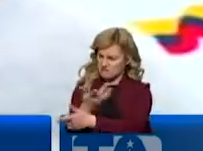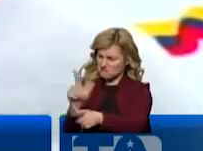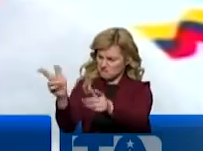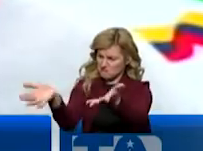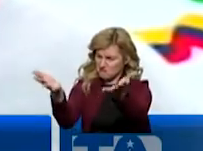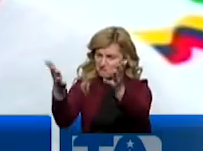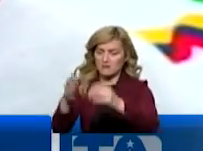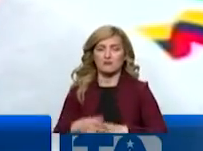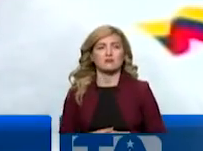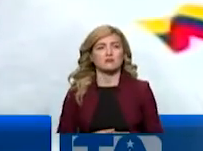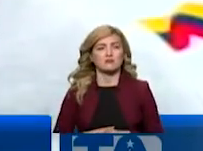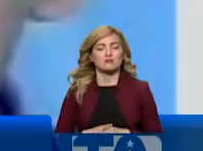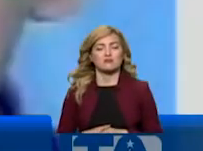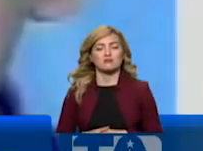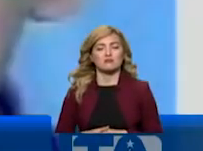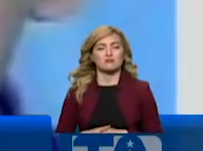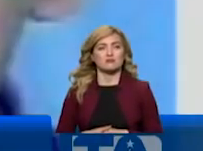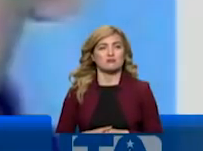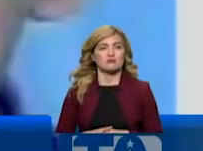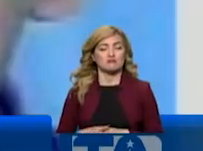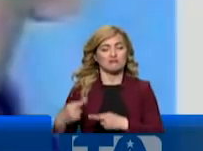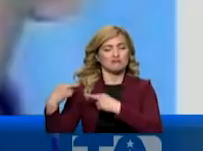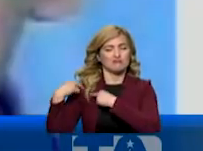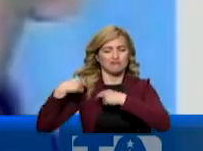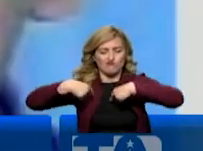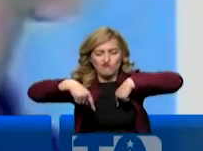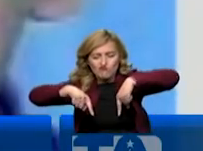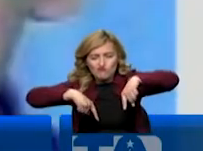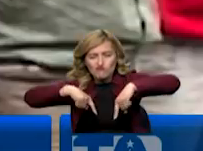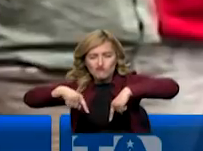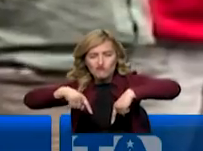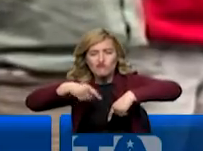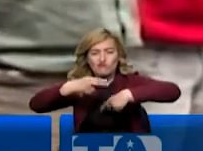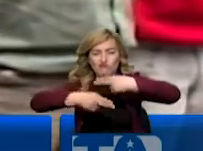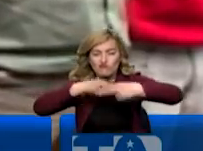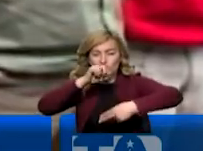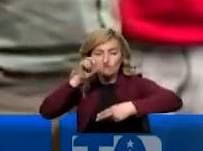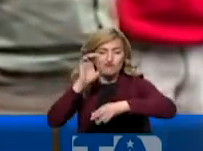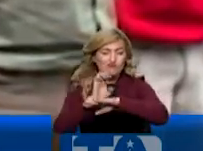se encargaba de la logística del cartel de Sinaloa en Ecuador, le duró poco.